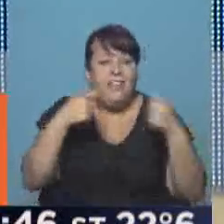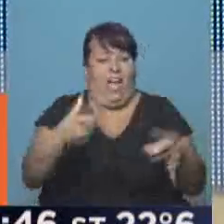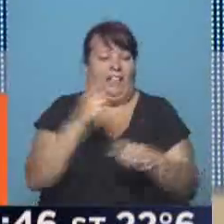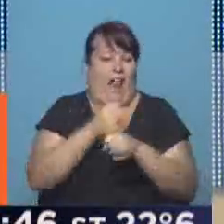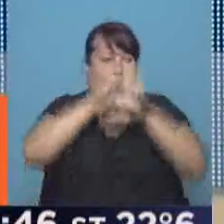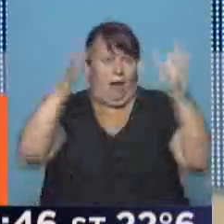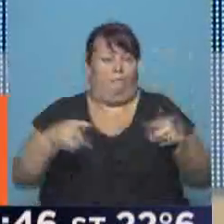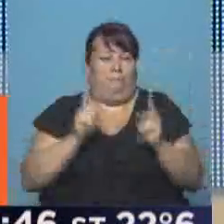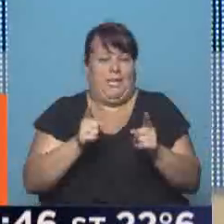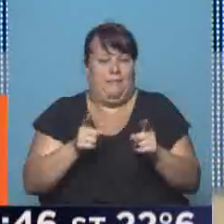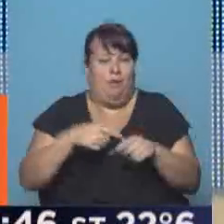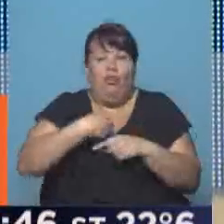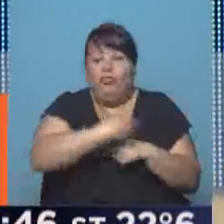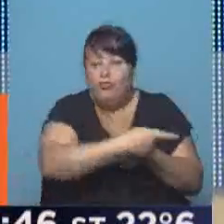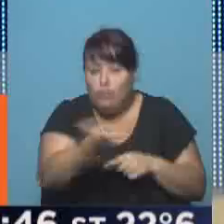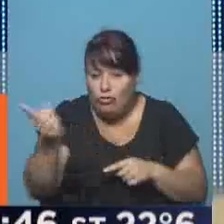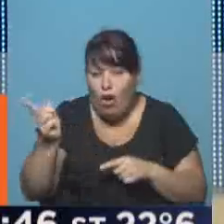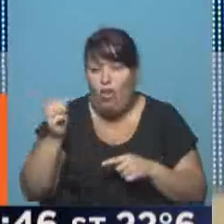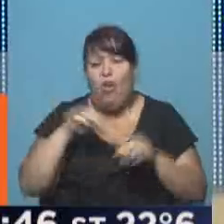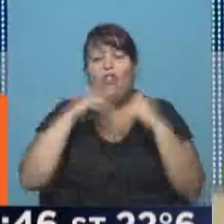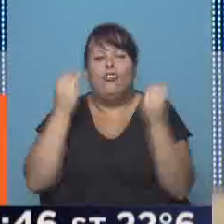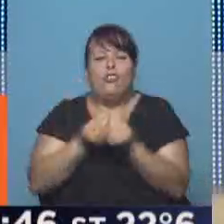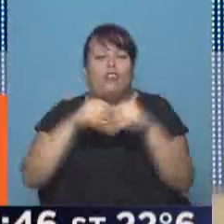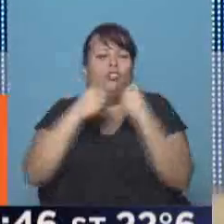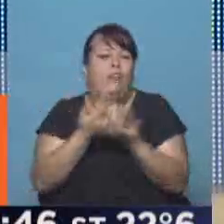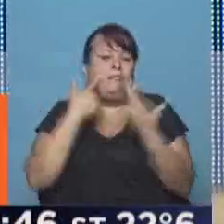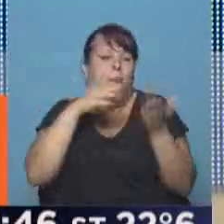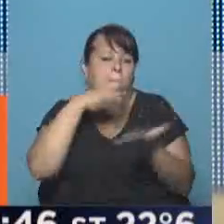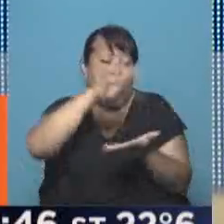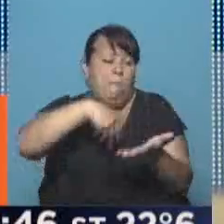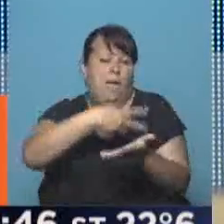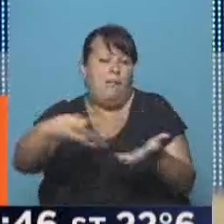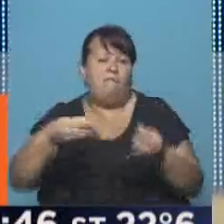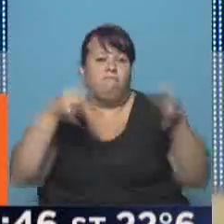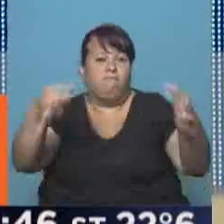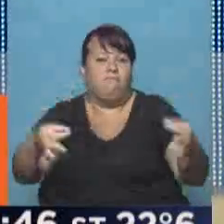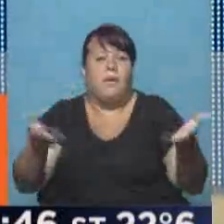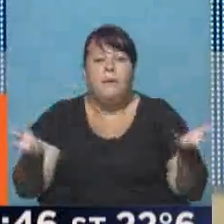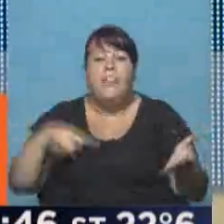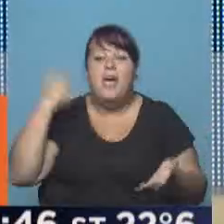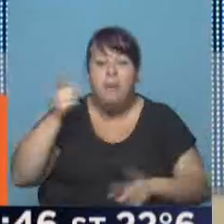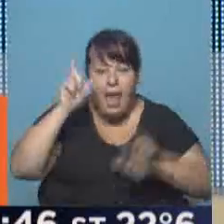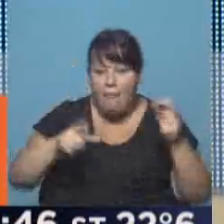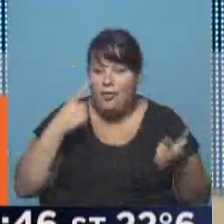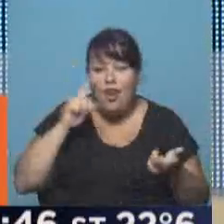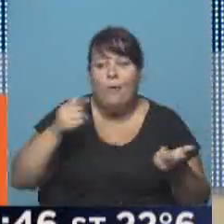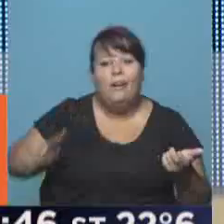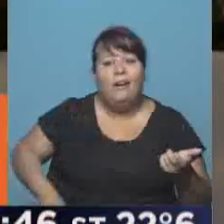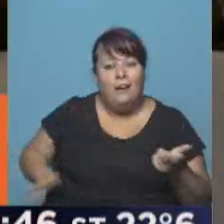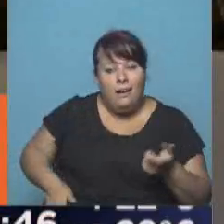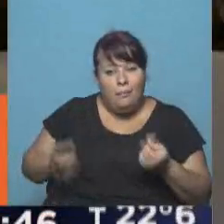empleo. Todo lo demás son números que se ven en una planillita de Excel, pero que después la gente no los ve en el